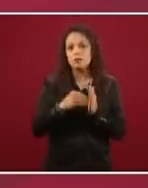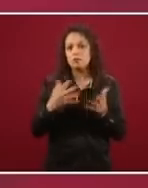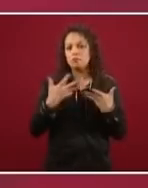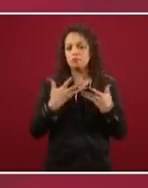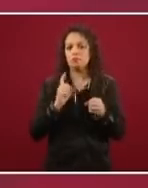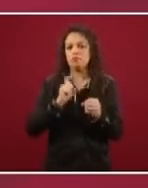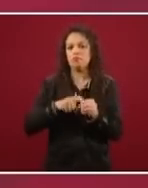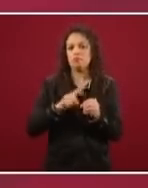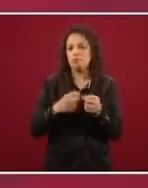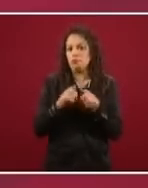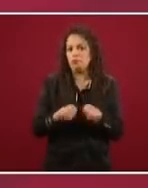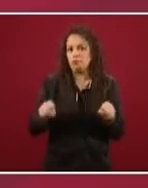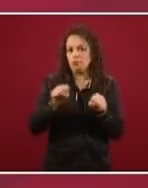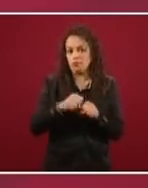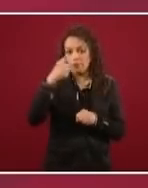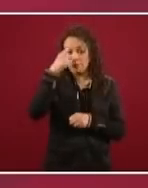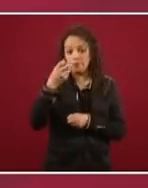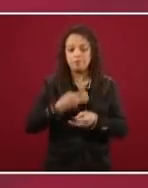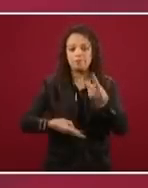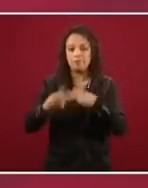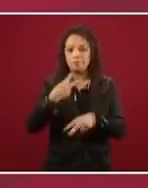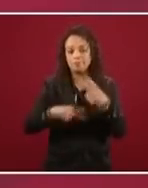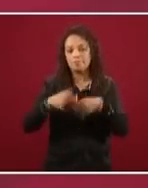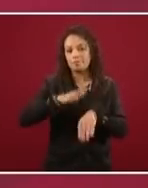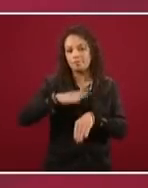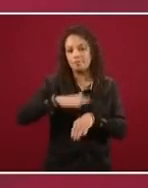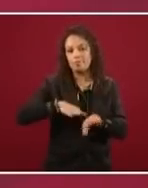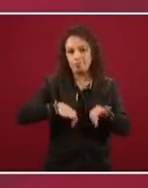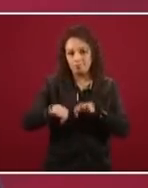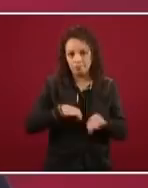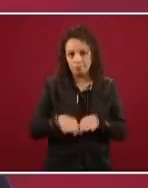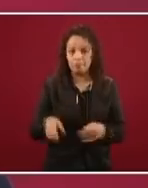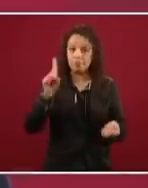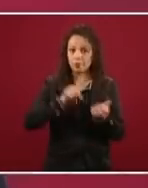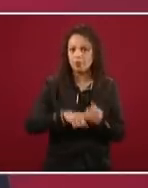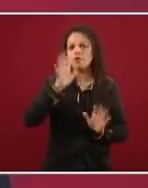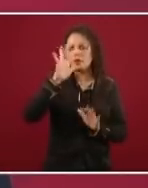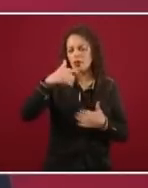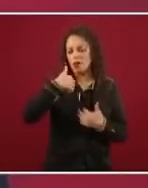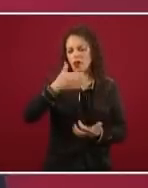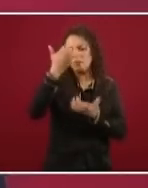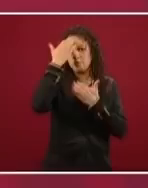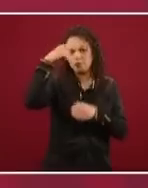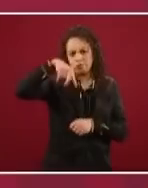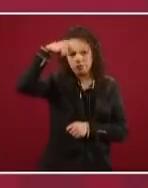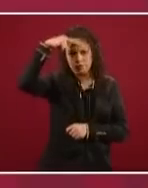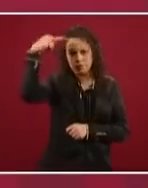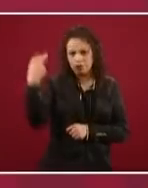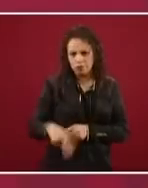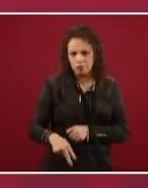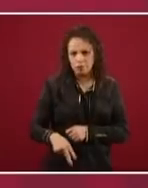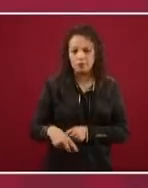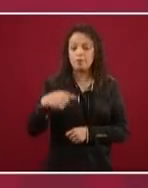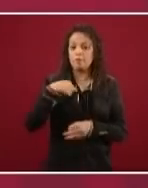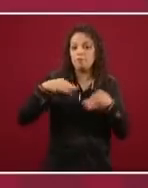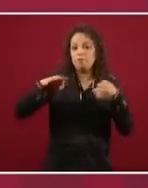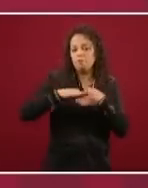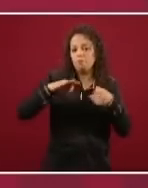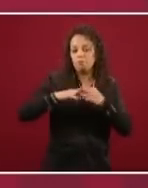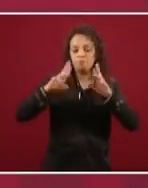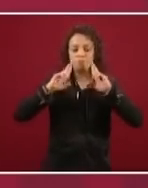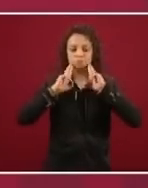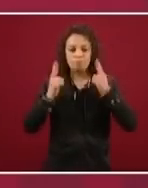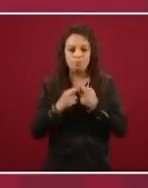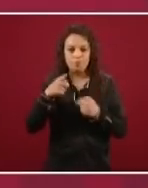que generan este empleo por tanto conocemos el país ciertamente las reuniones que hemos tenido con el presidente con el